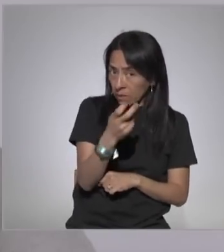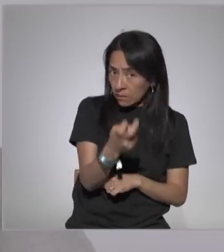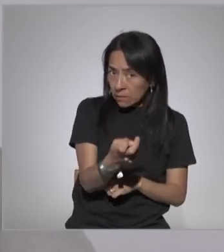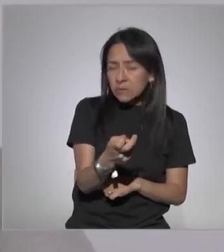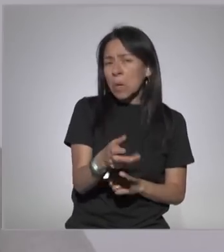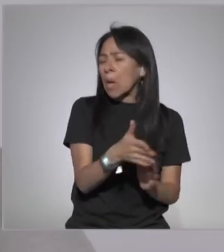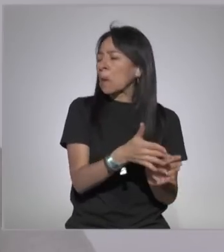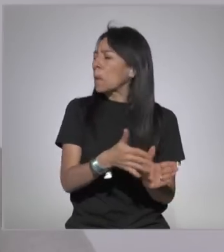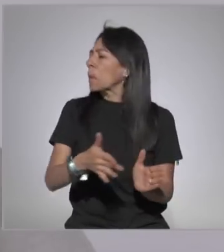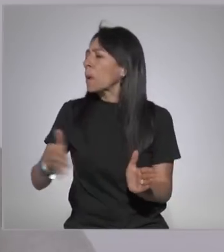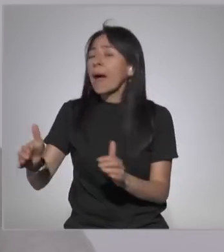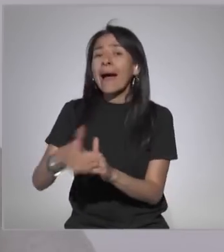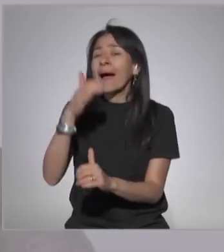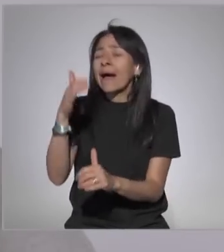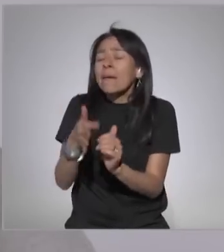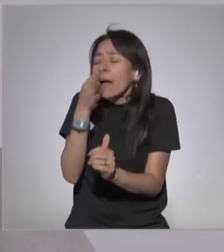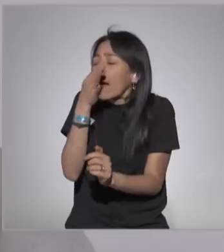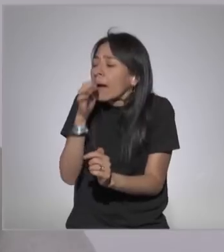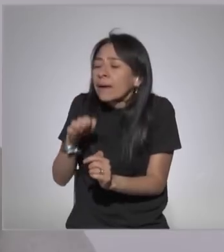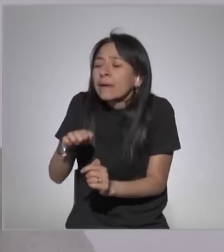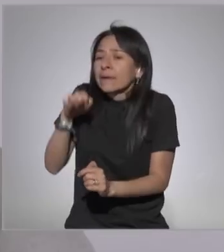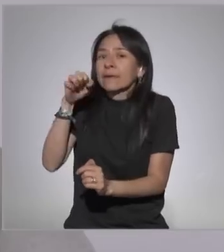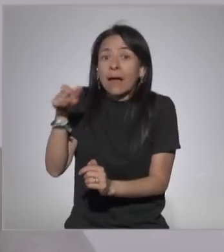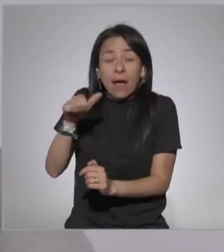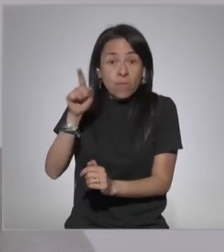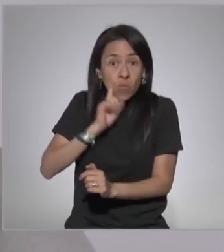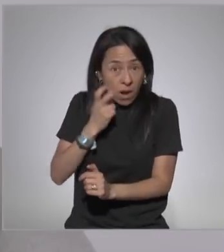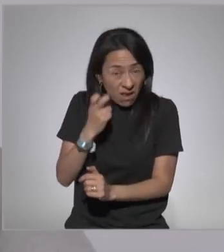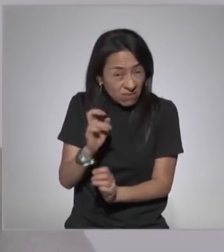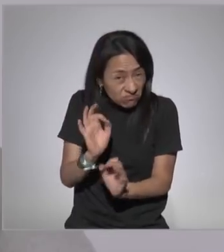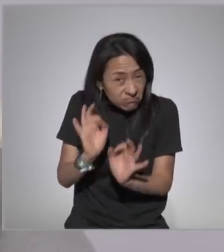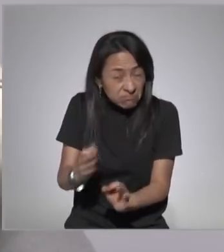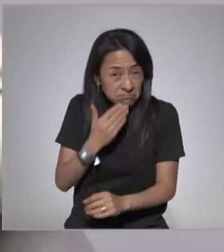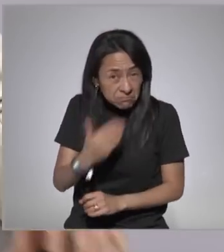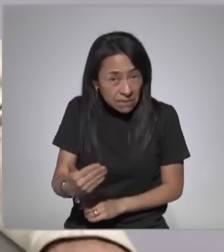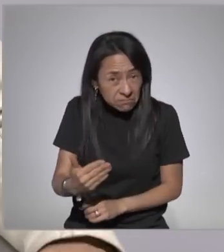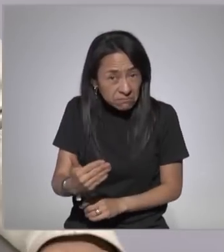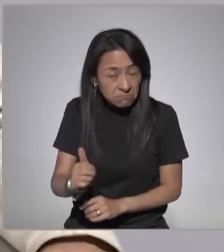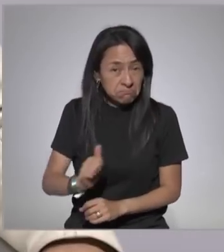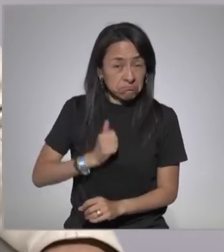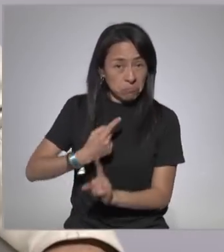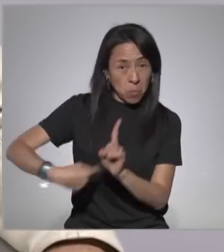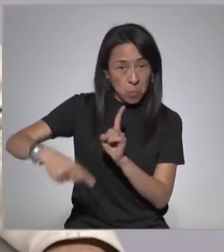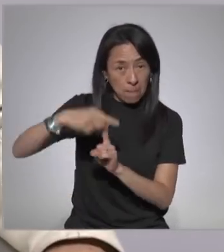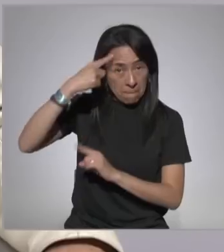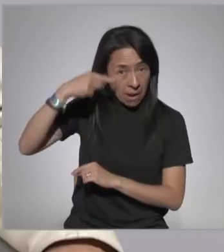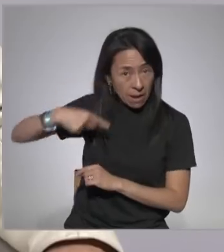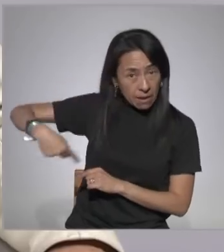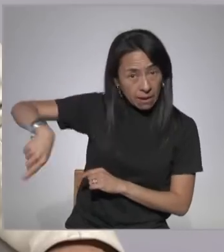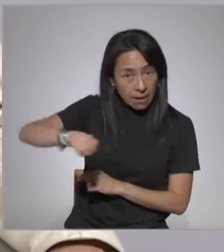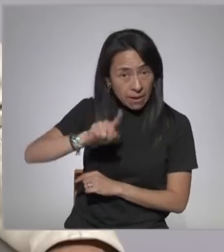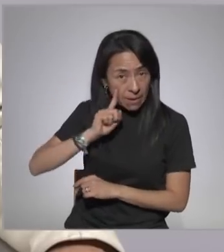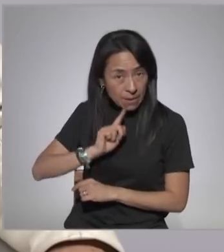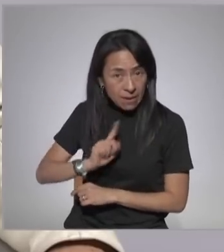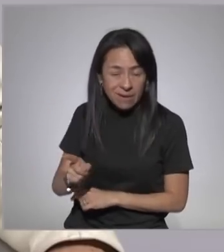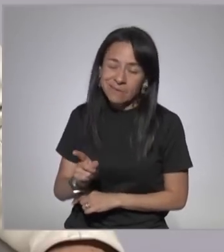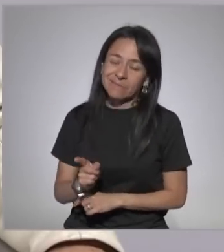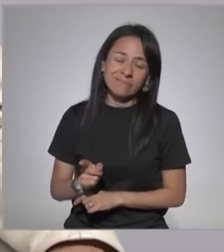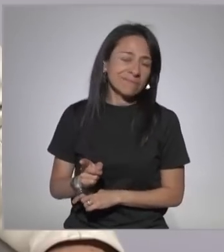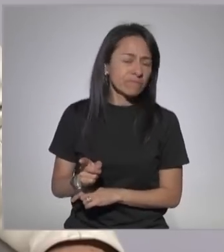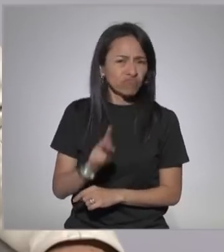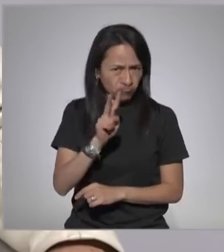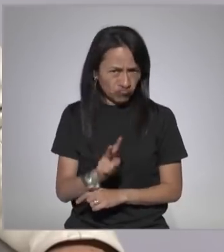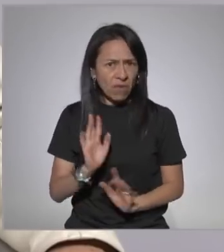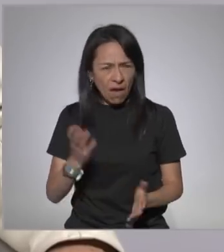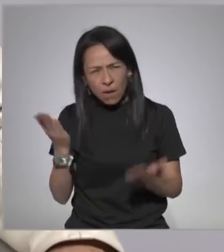final de la vida de las mujeres. Y esto lo retomo porque estadísticamente está comprobado que los